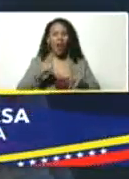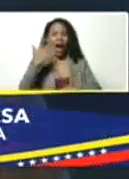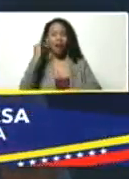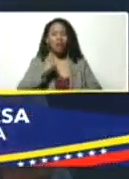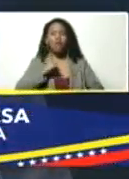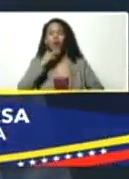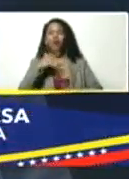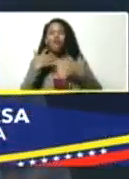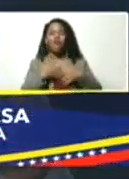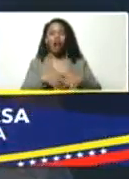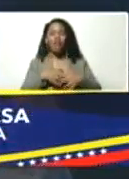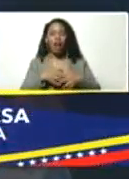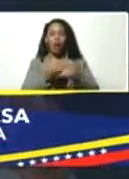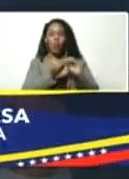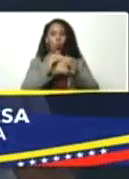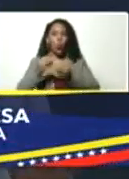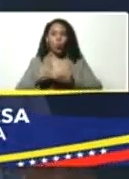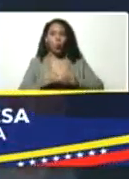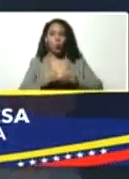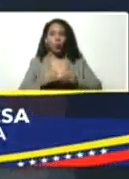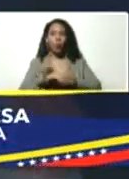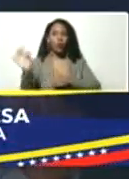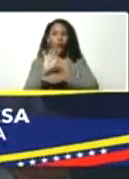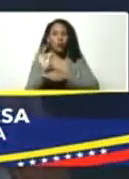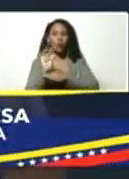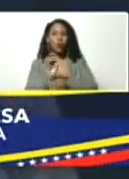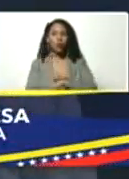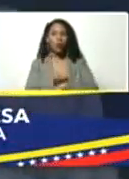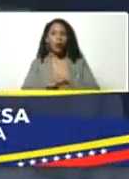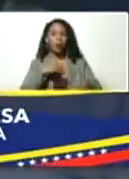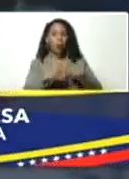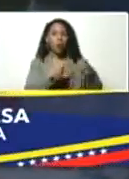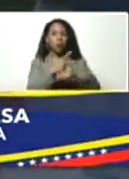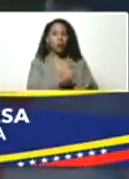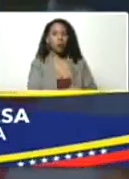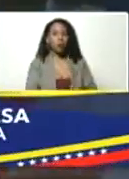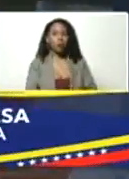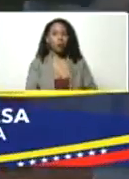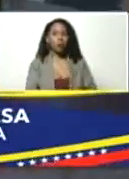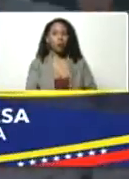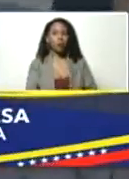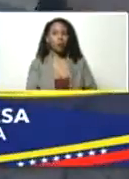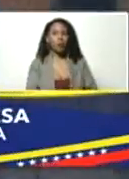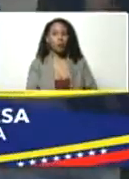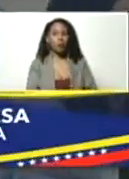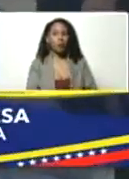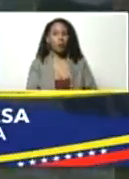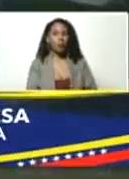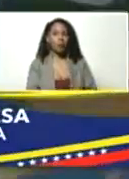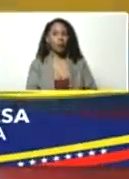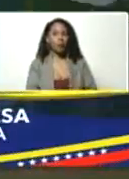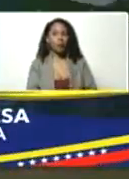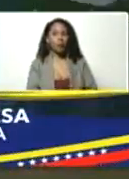planta de polipropileno funcionando y produciendo. No tenemos retorno.